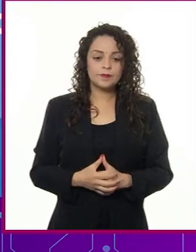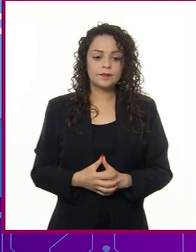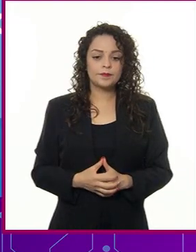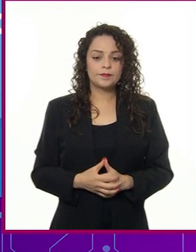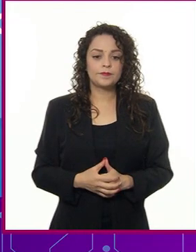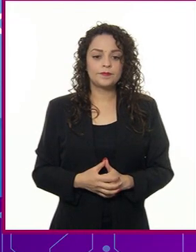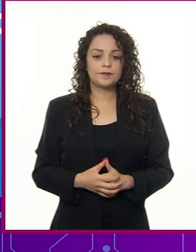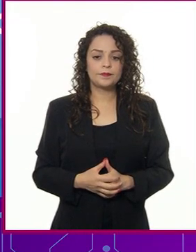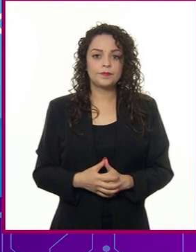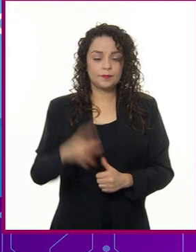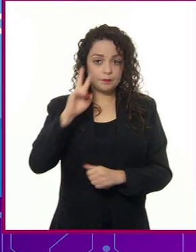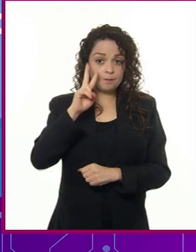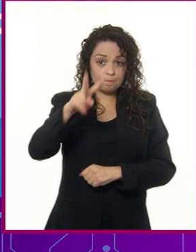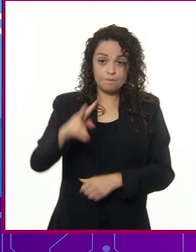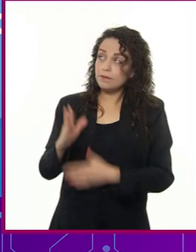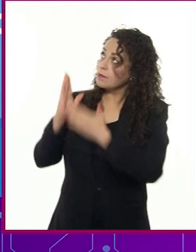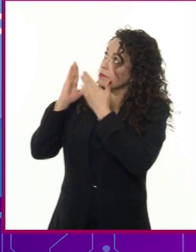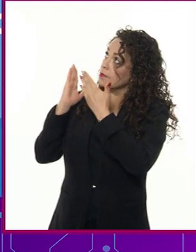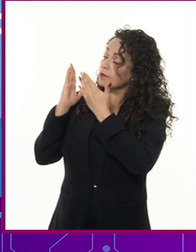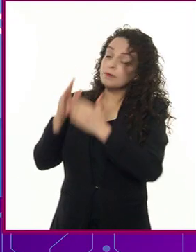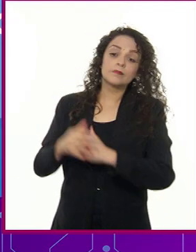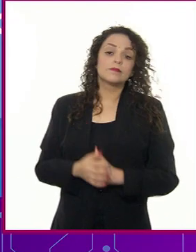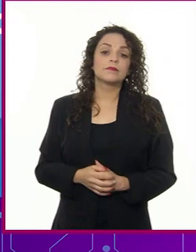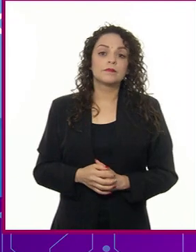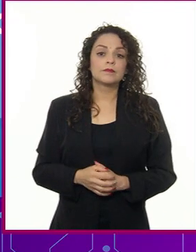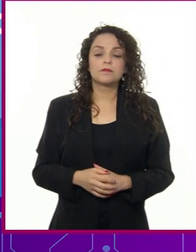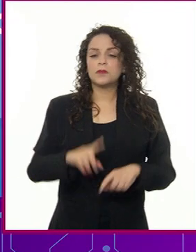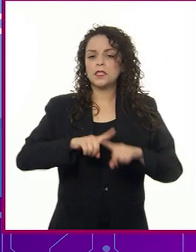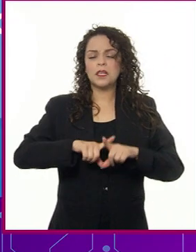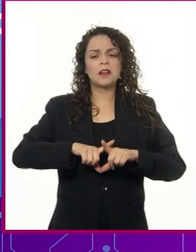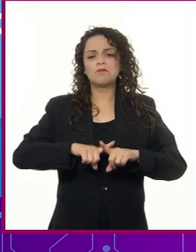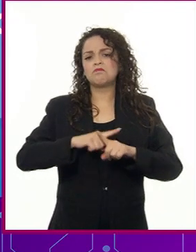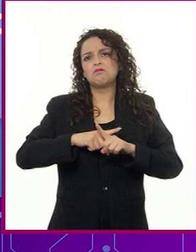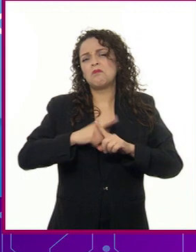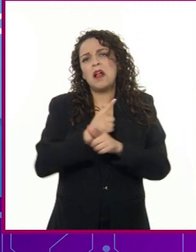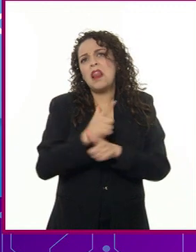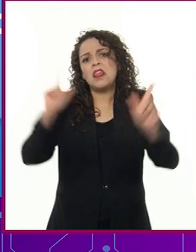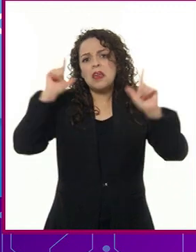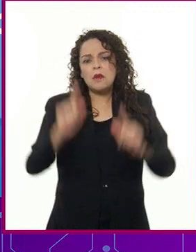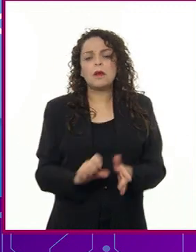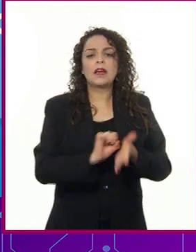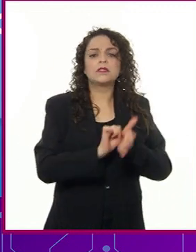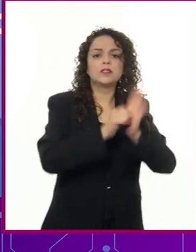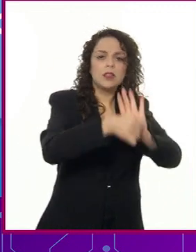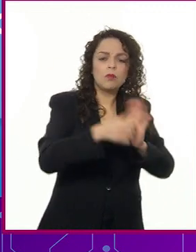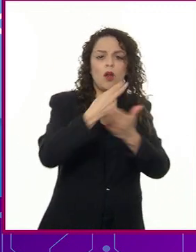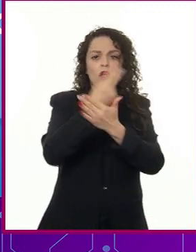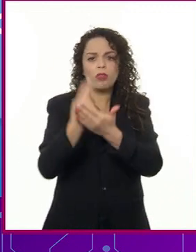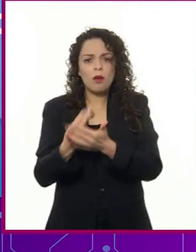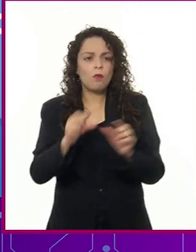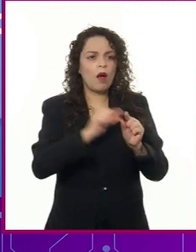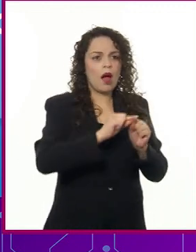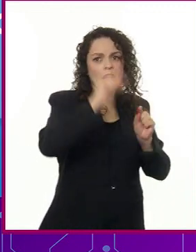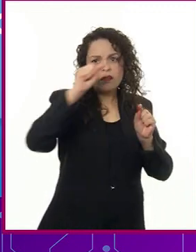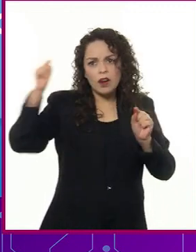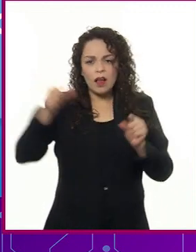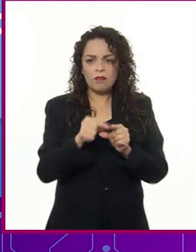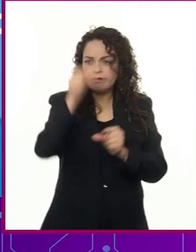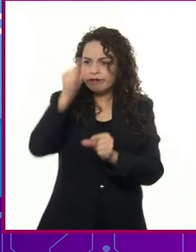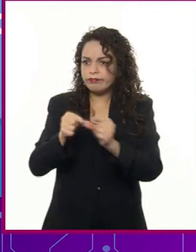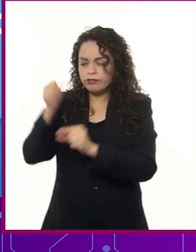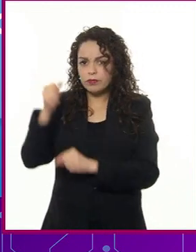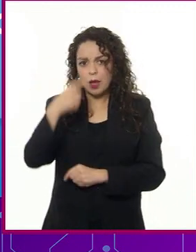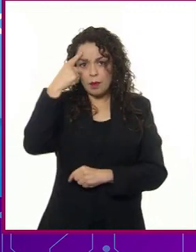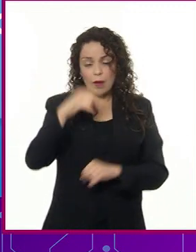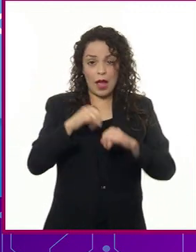La representación técnica se refiere a cualquier símbolo, señal, código, dibujo o gráfica que transmite información de manera directa